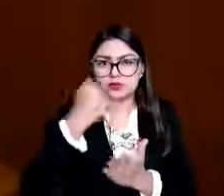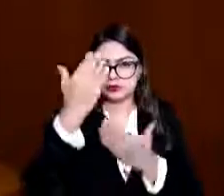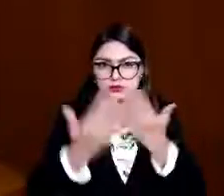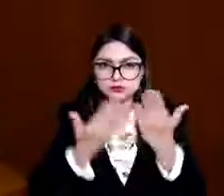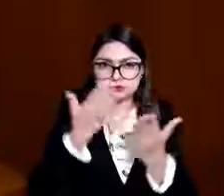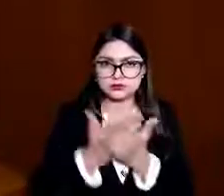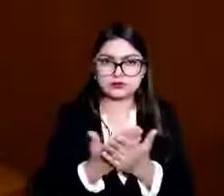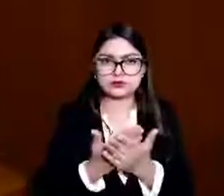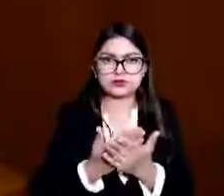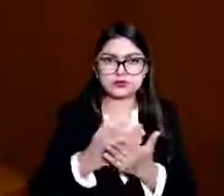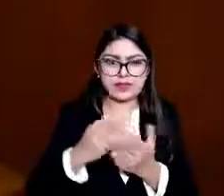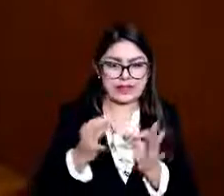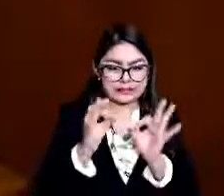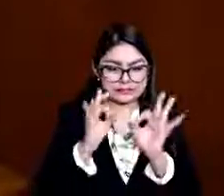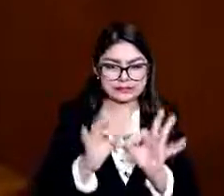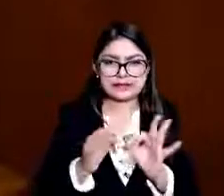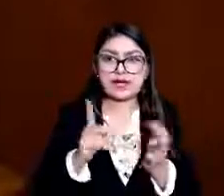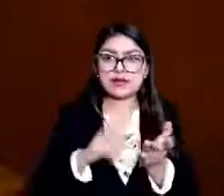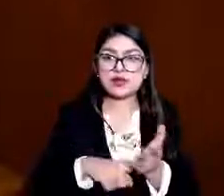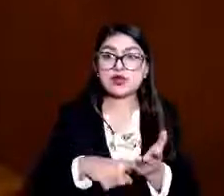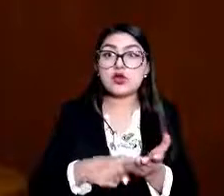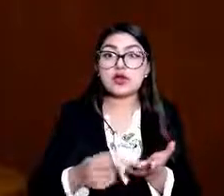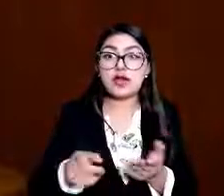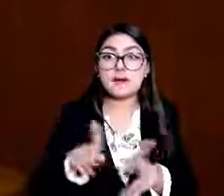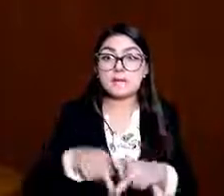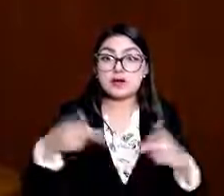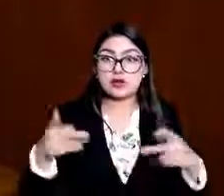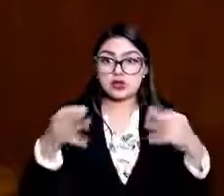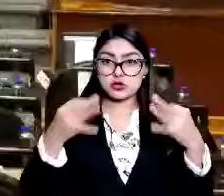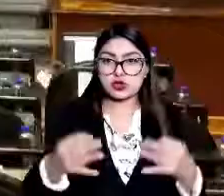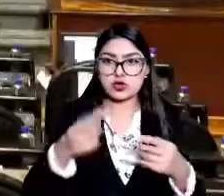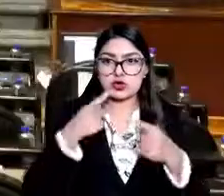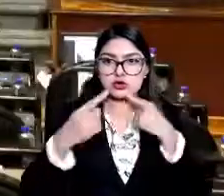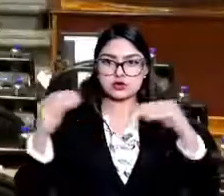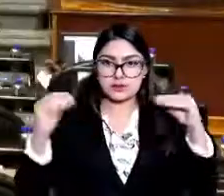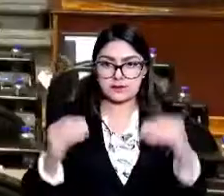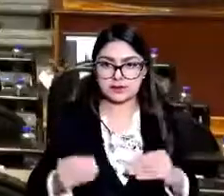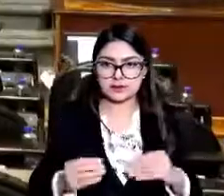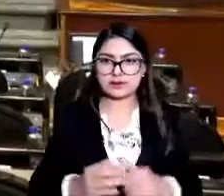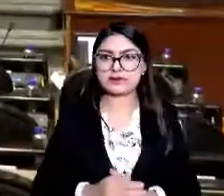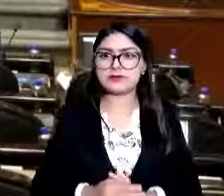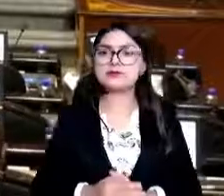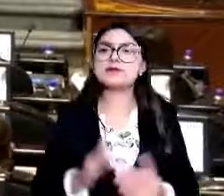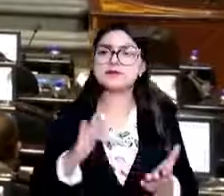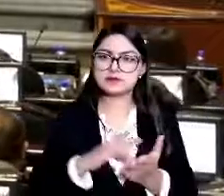discurso íntegro en el diario de los debates. Gracias. Gracias, diputada Burgos.